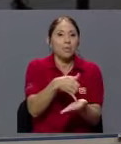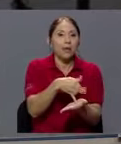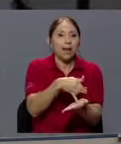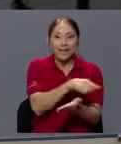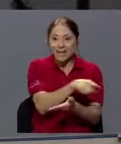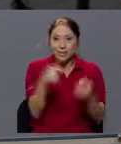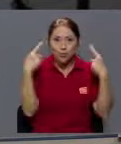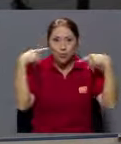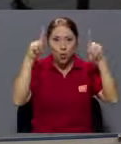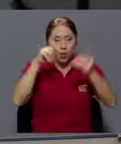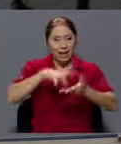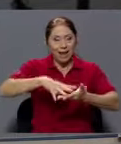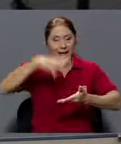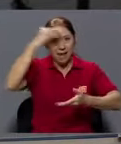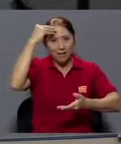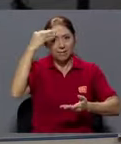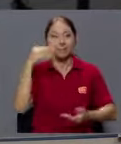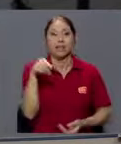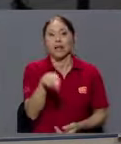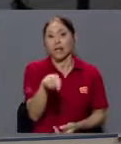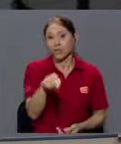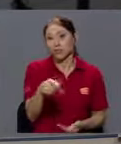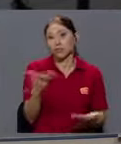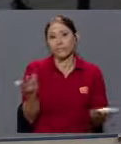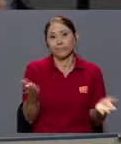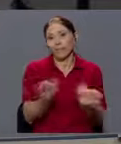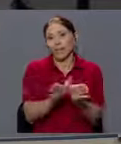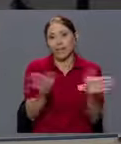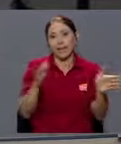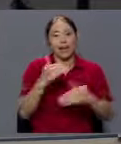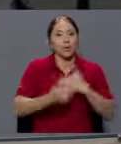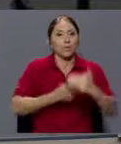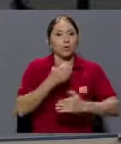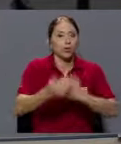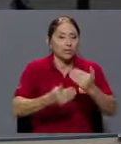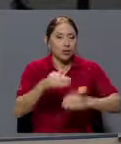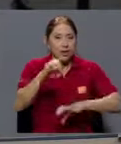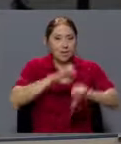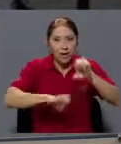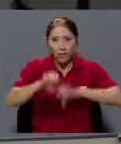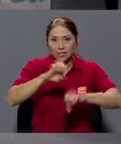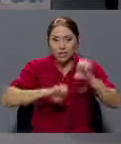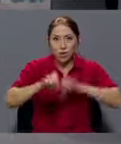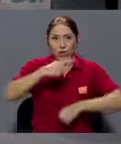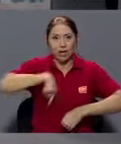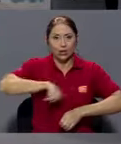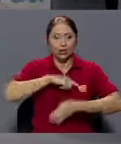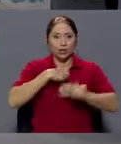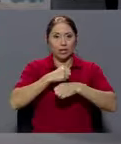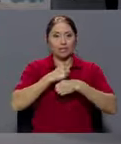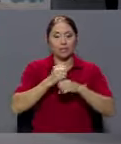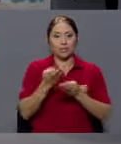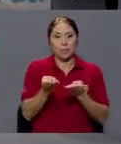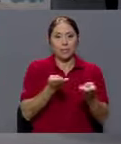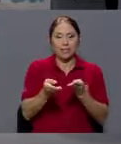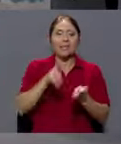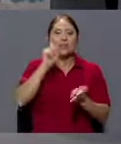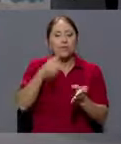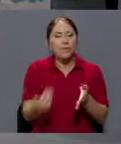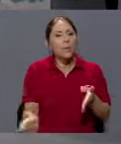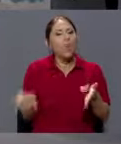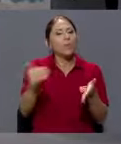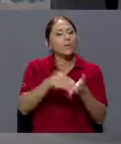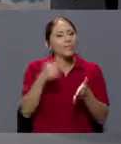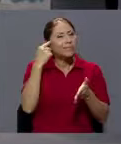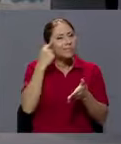los aprendizajes. Entonces, por supuesto que esto hace que en general el proceso de evaluación que llevamos a cabo en torno al bachillerato haya